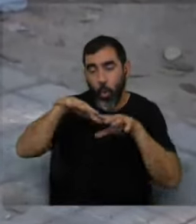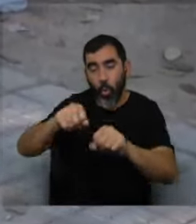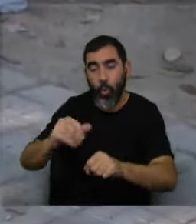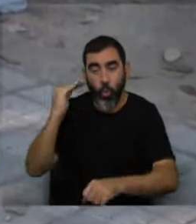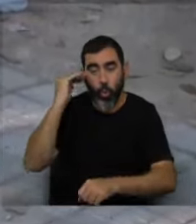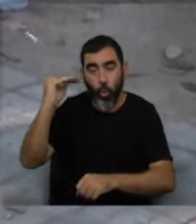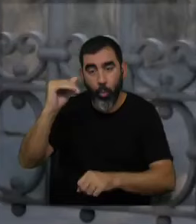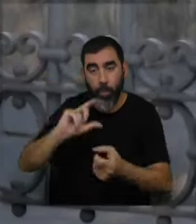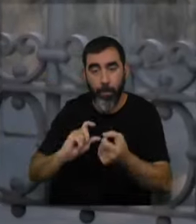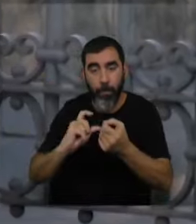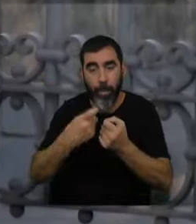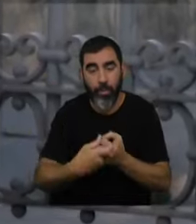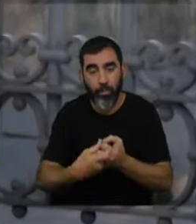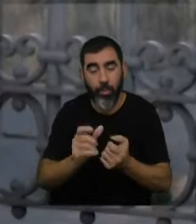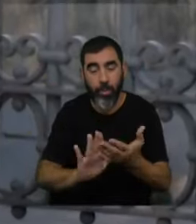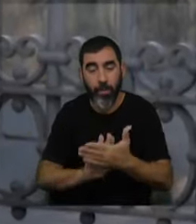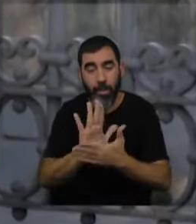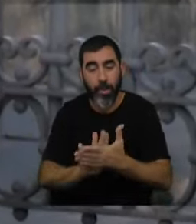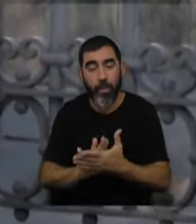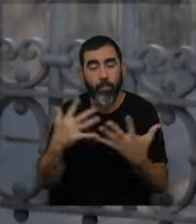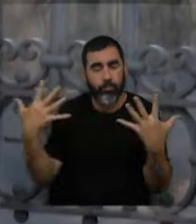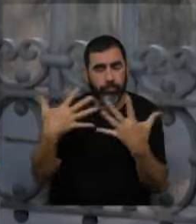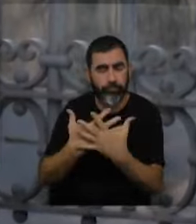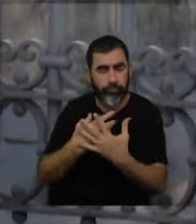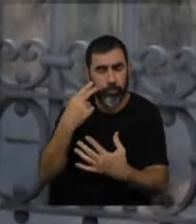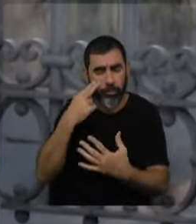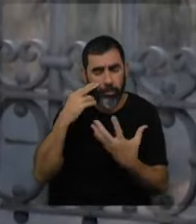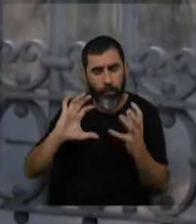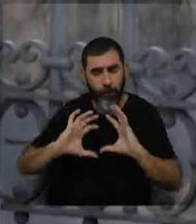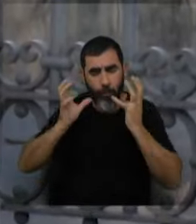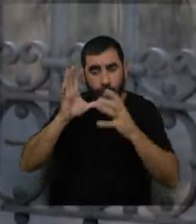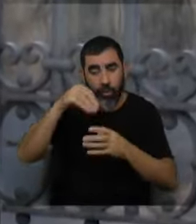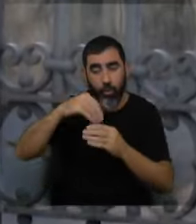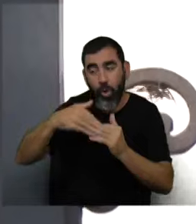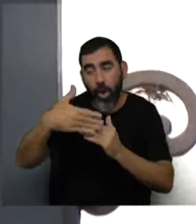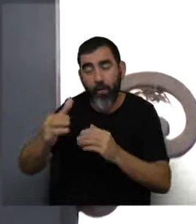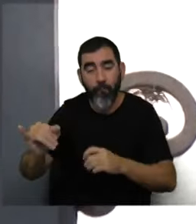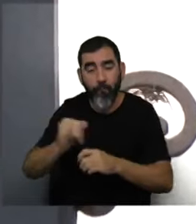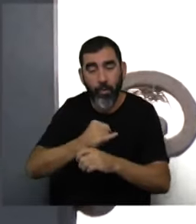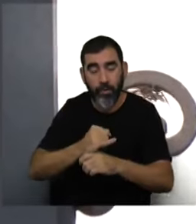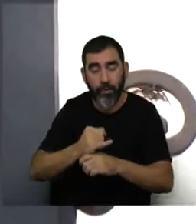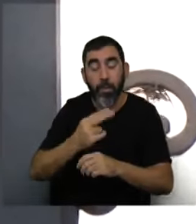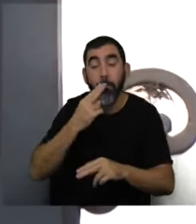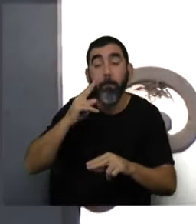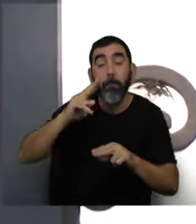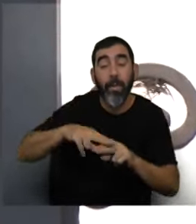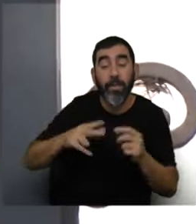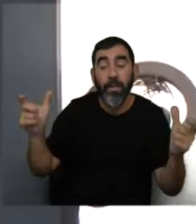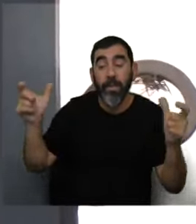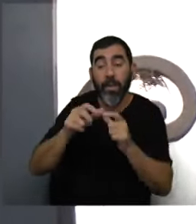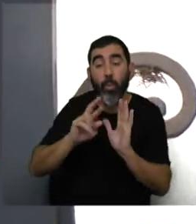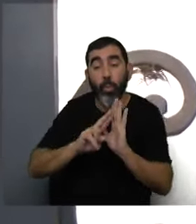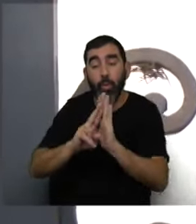esta mañana por el sindicato docente después de sufrir una serie de hechos de violencia dentro y fuera de la institución Este martes se reunirán con